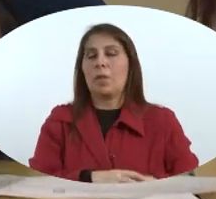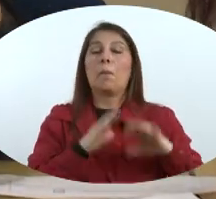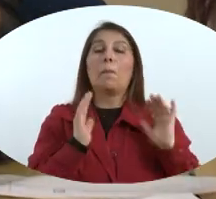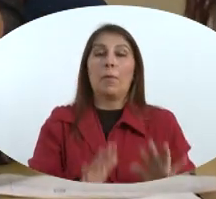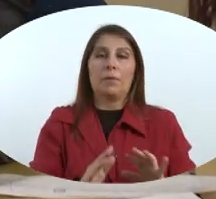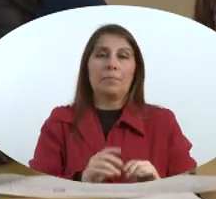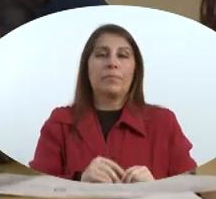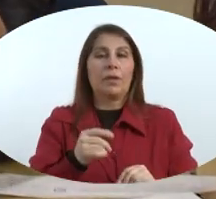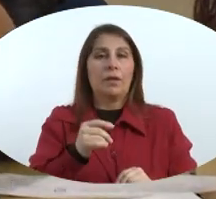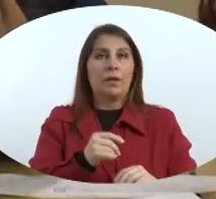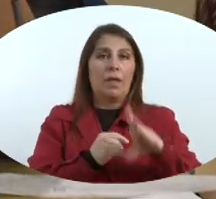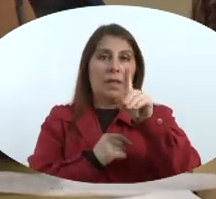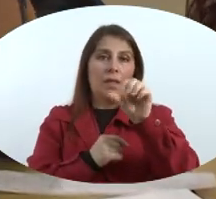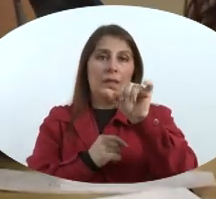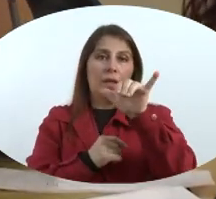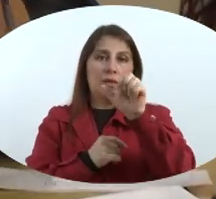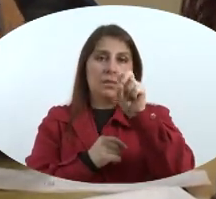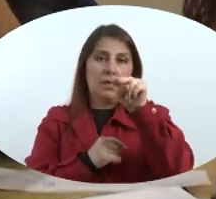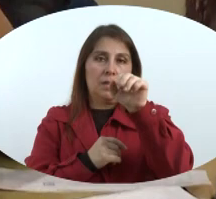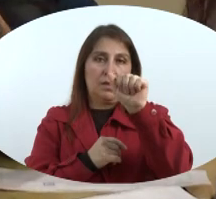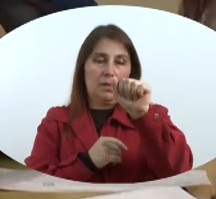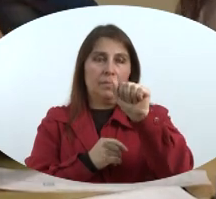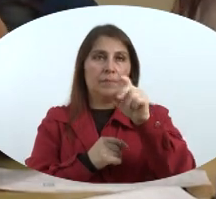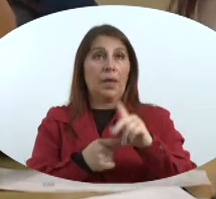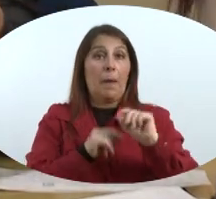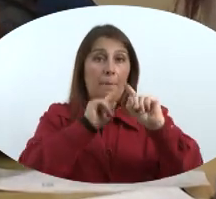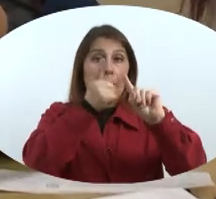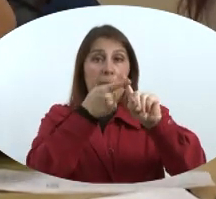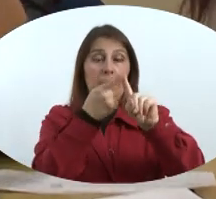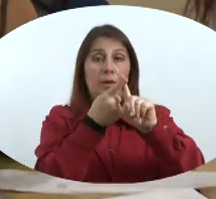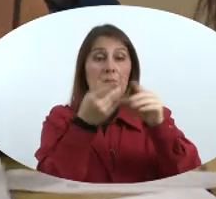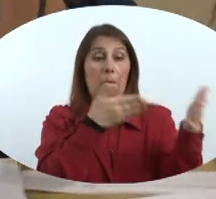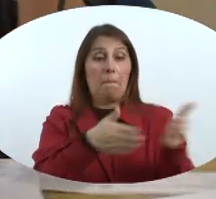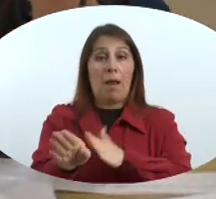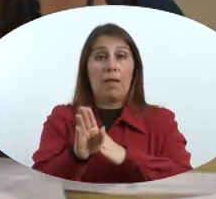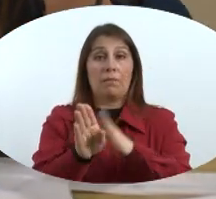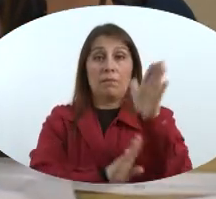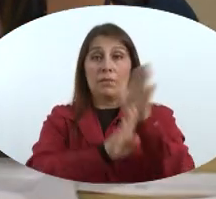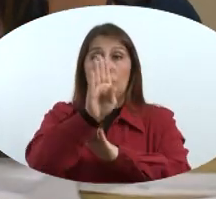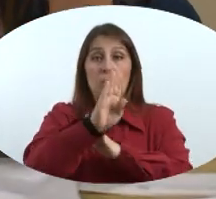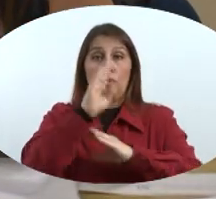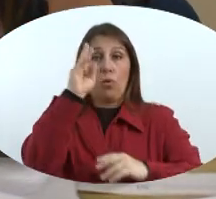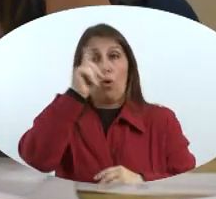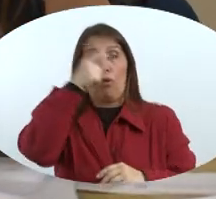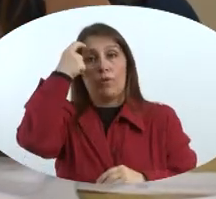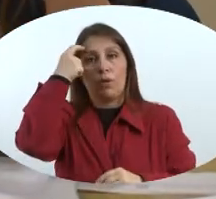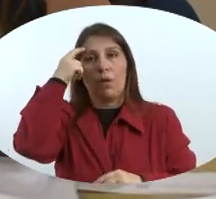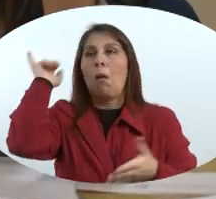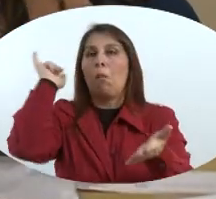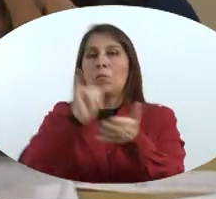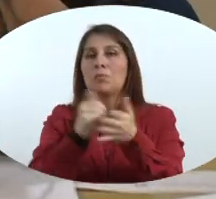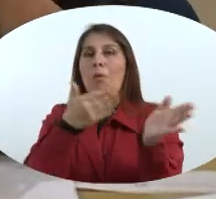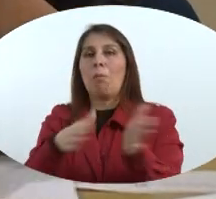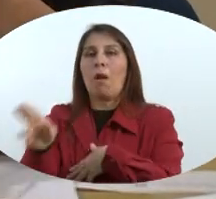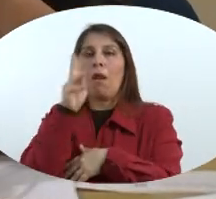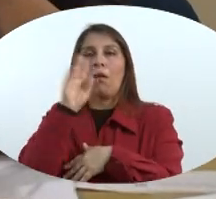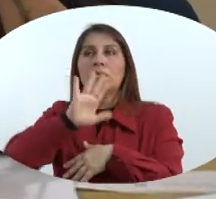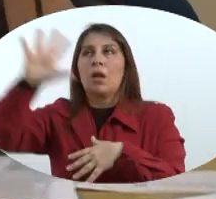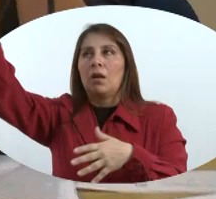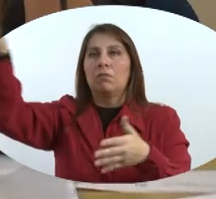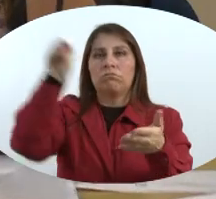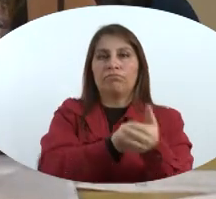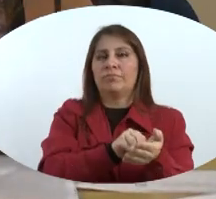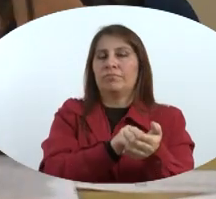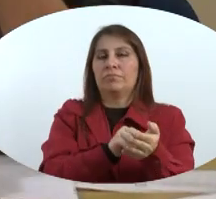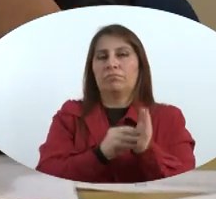entonces frente a la primera yo creo que el plan desarrollo eduque pues copia y pega lo mismo el plan nacional de santos